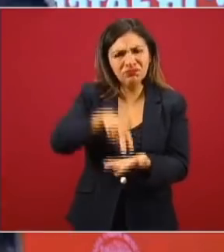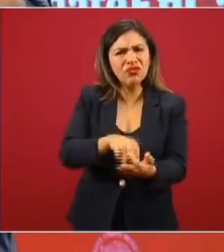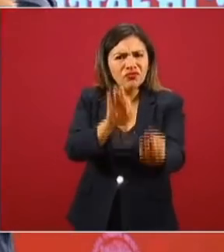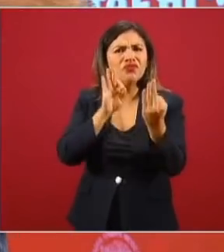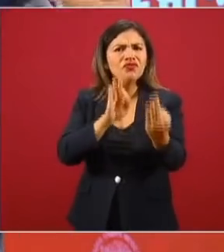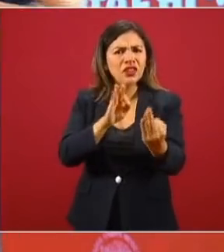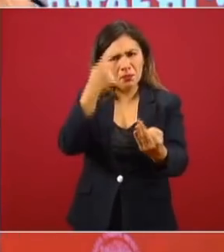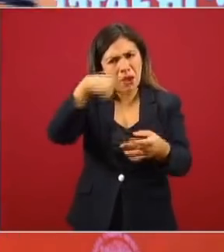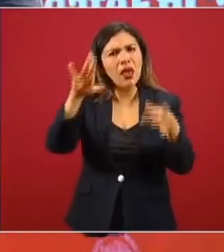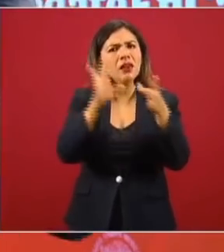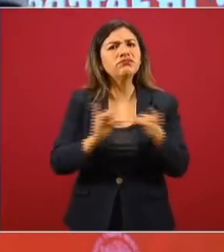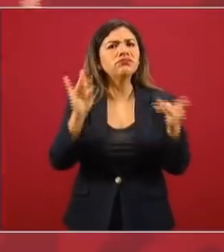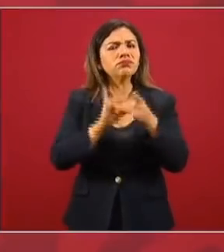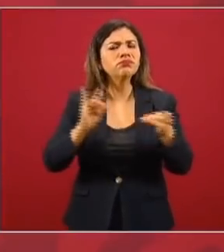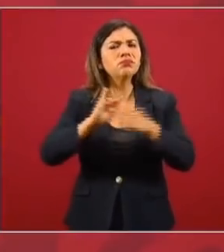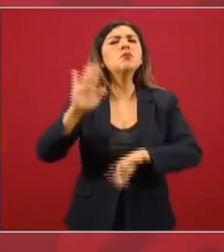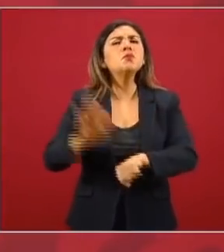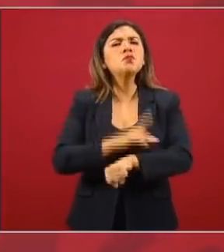que expliquen por qué